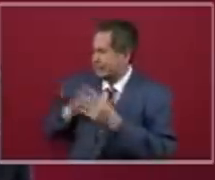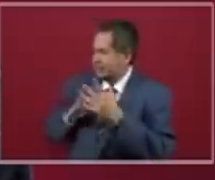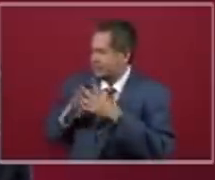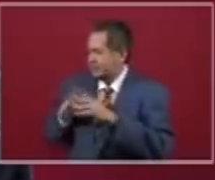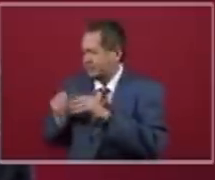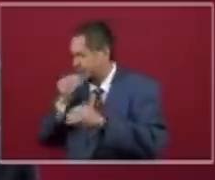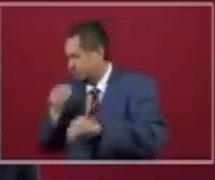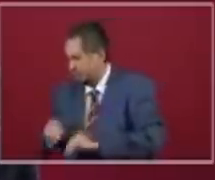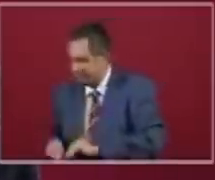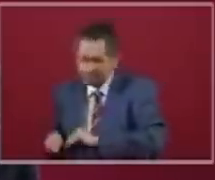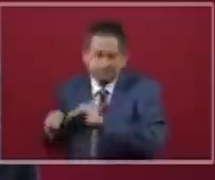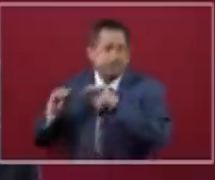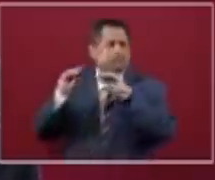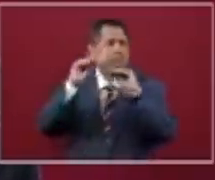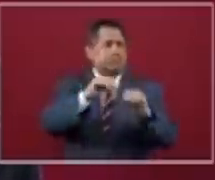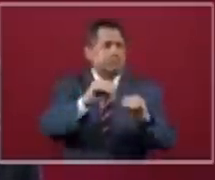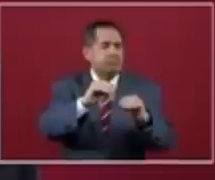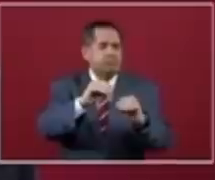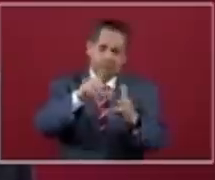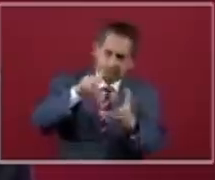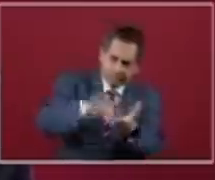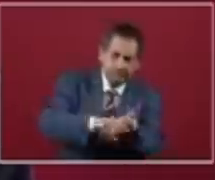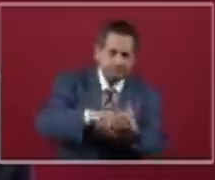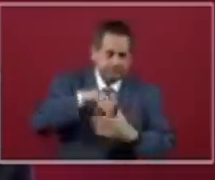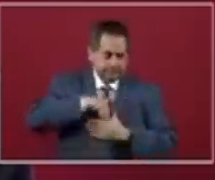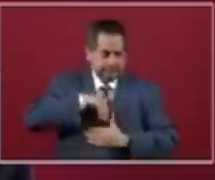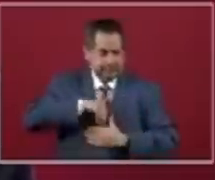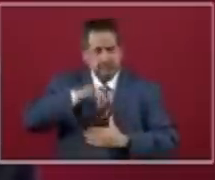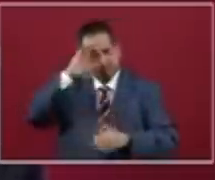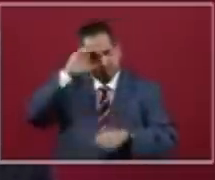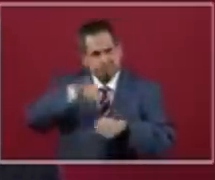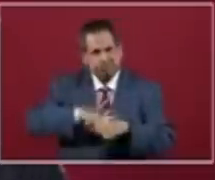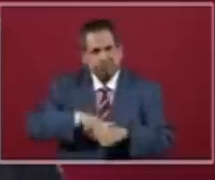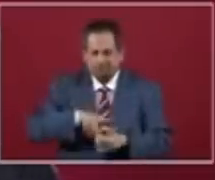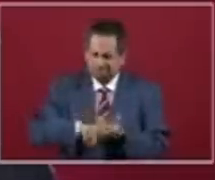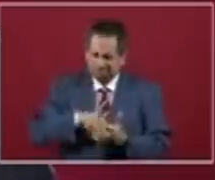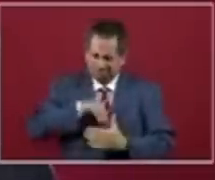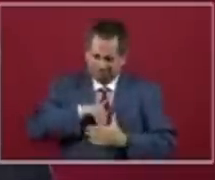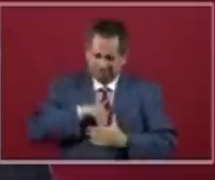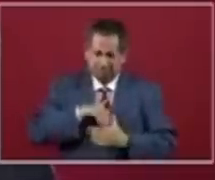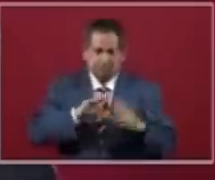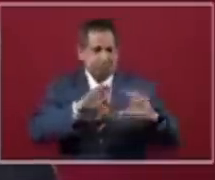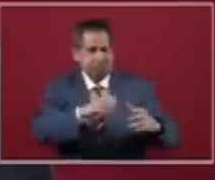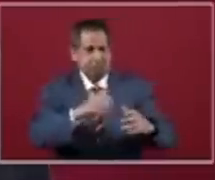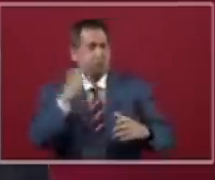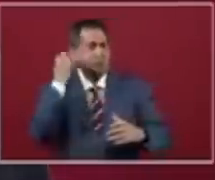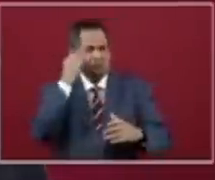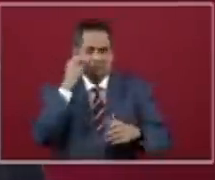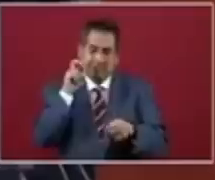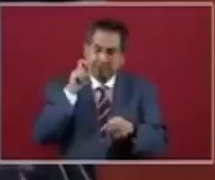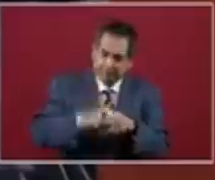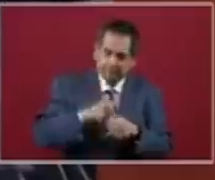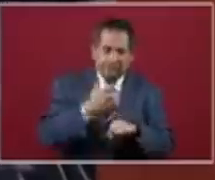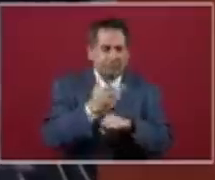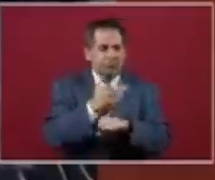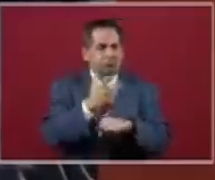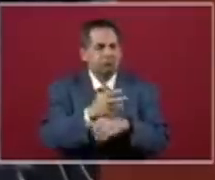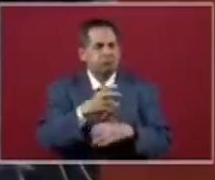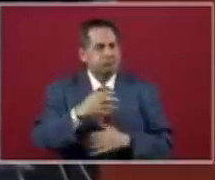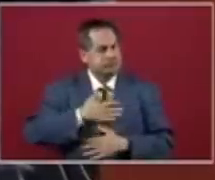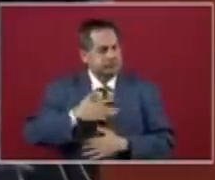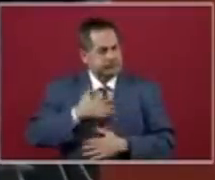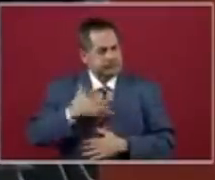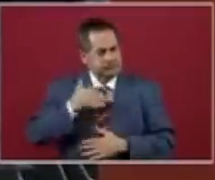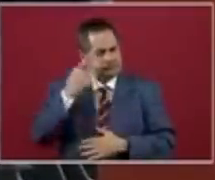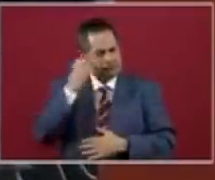la vida a otras partes, y ahí está su cultura, ahí está la comunidad oaxaqueña en Estados